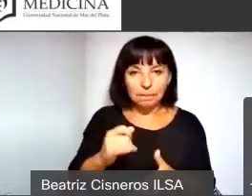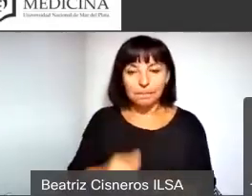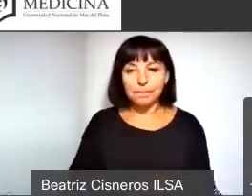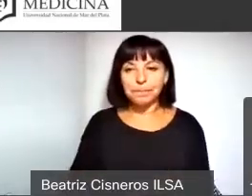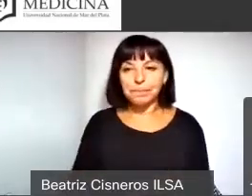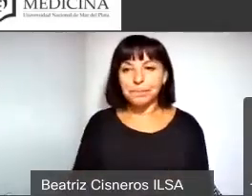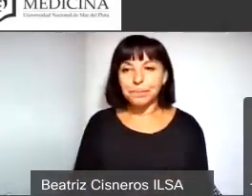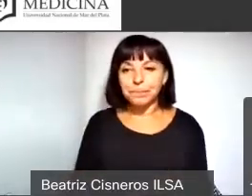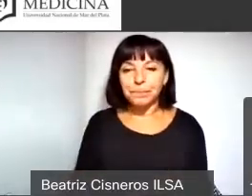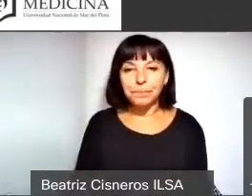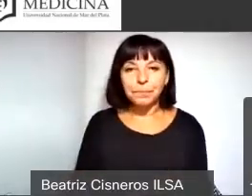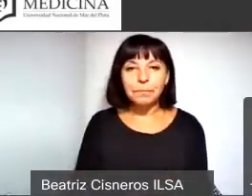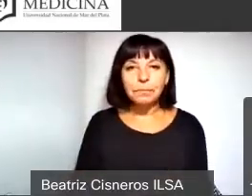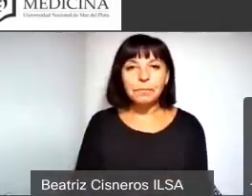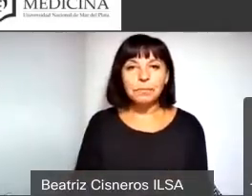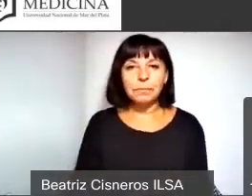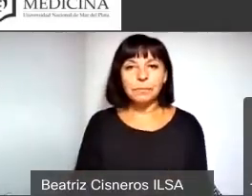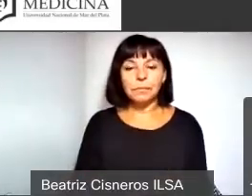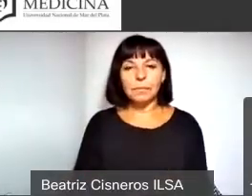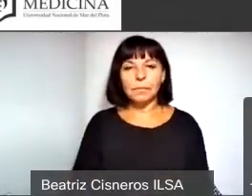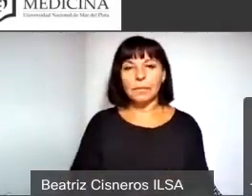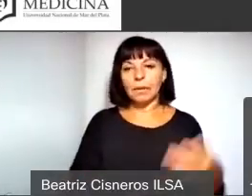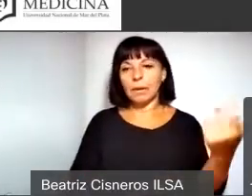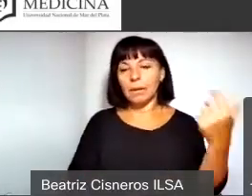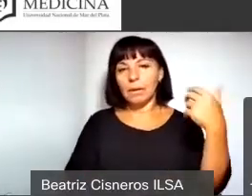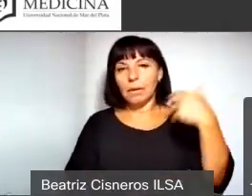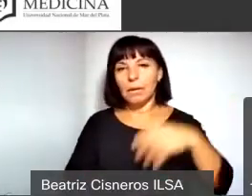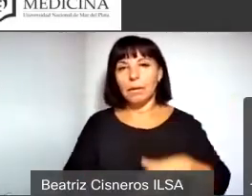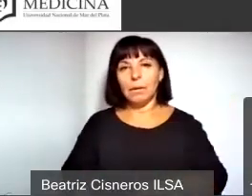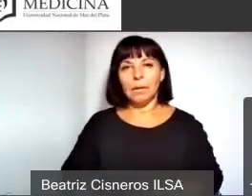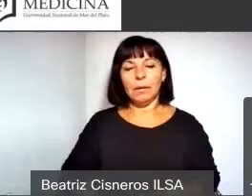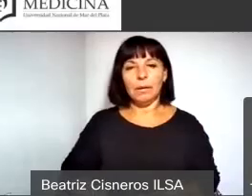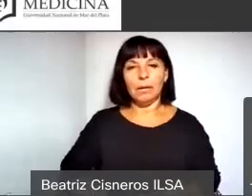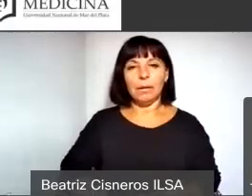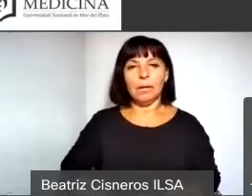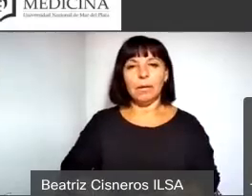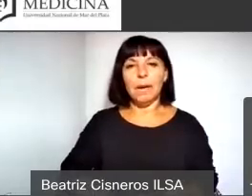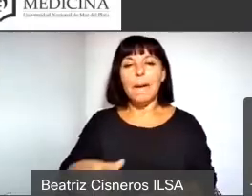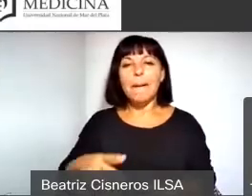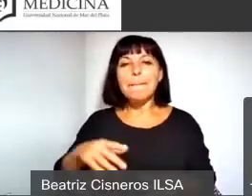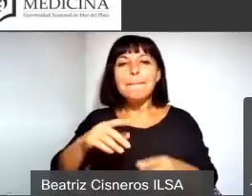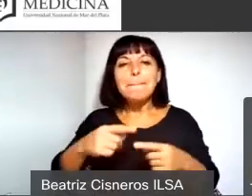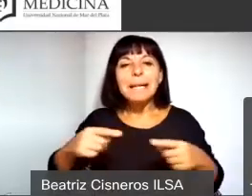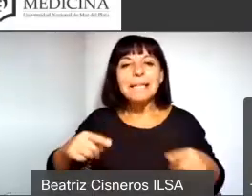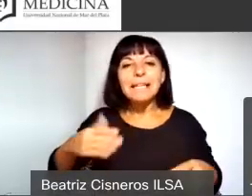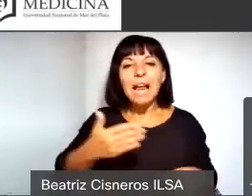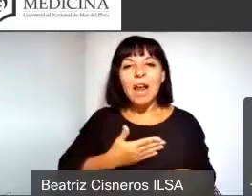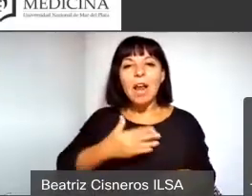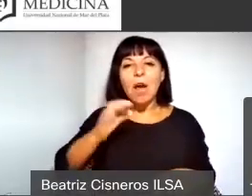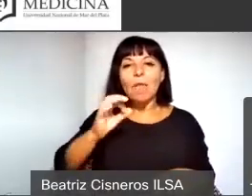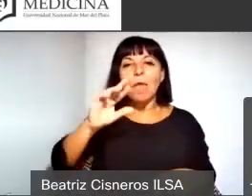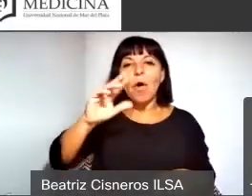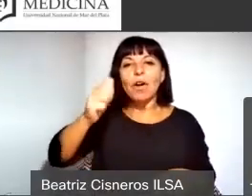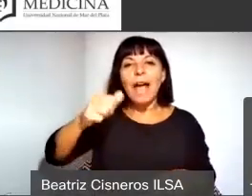¿Qué es el material foráneo? Pusieron ahí foráneo, material que está por fuera de la célula, así que